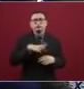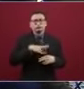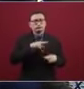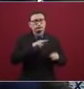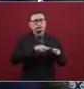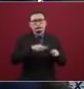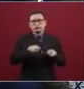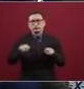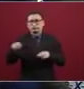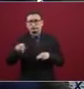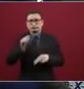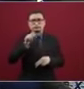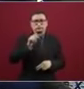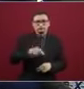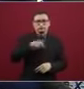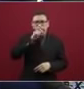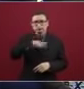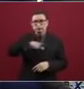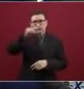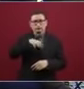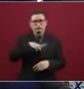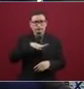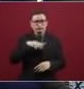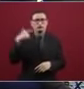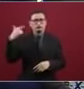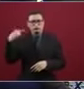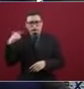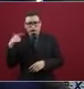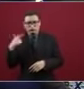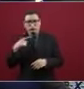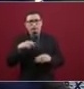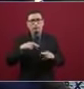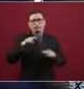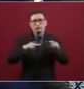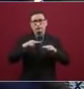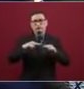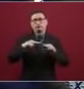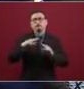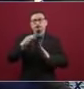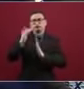caso de Jalisco, aquí está Guadalajara a la baja,